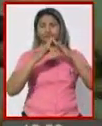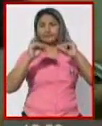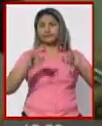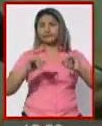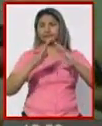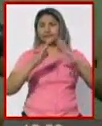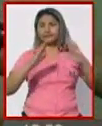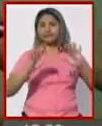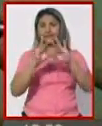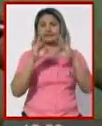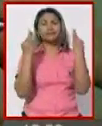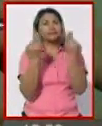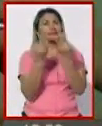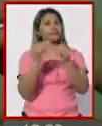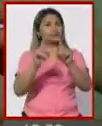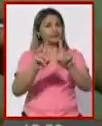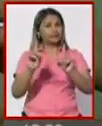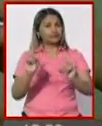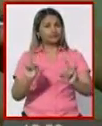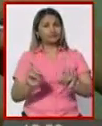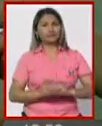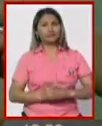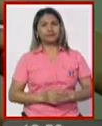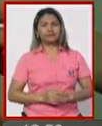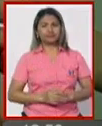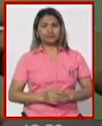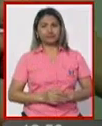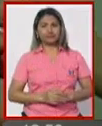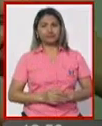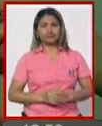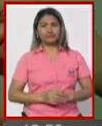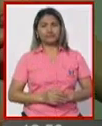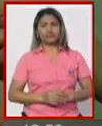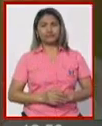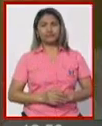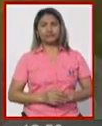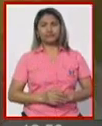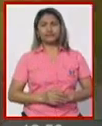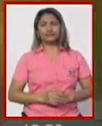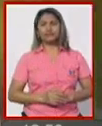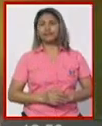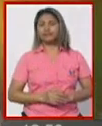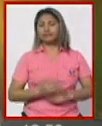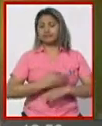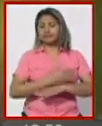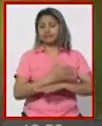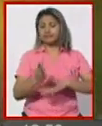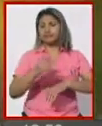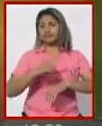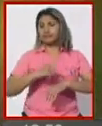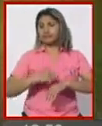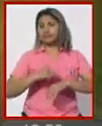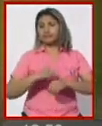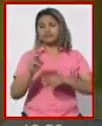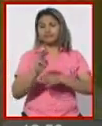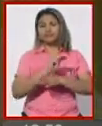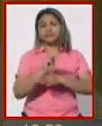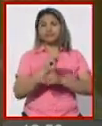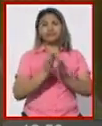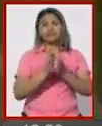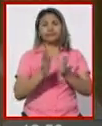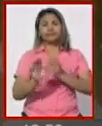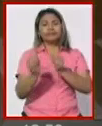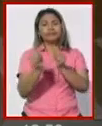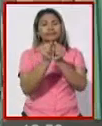familiar? Su entrenado de mi hermana. En las próximas horas, el Ministerio Público junto